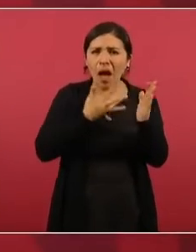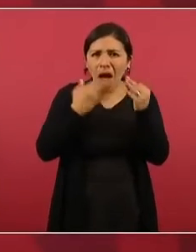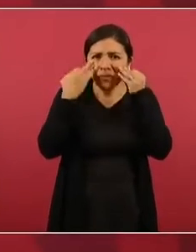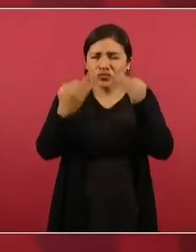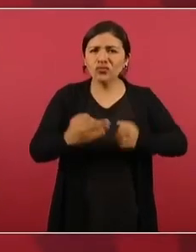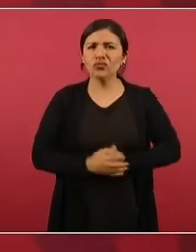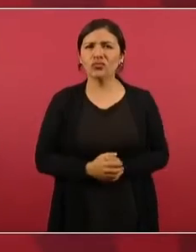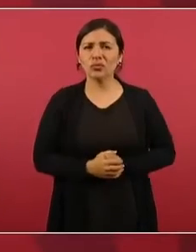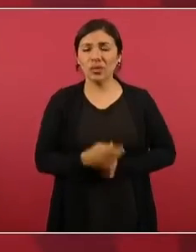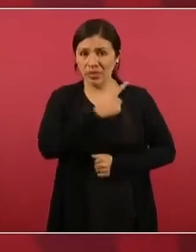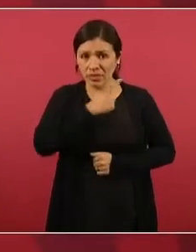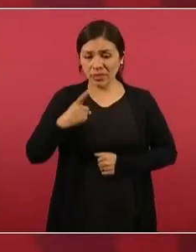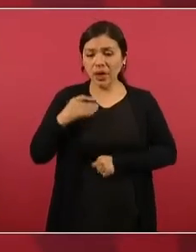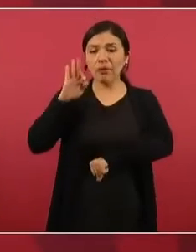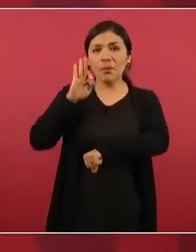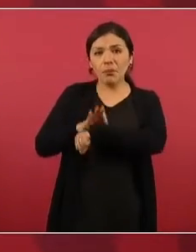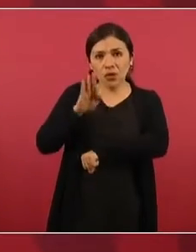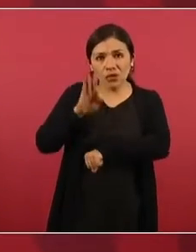que hay que proteger